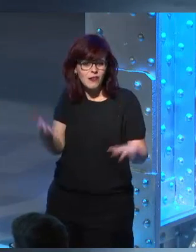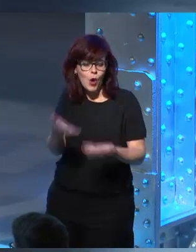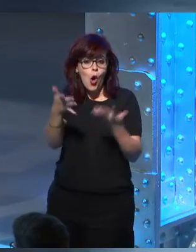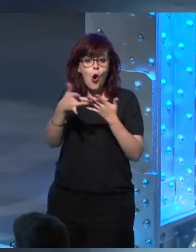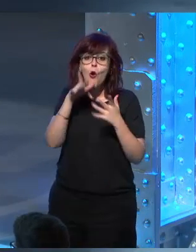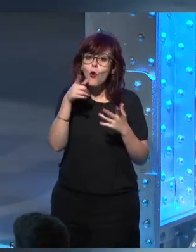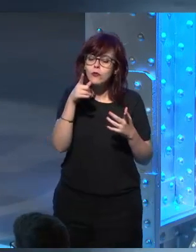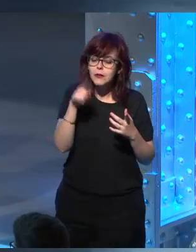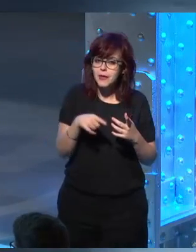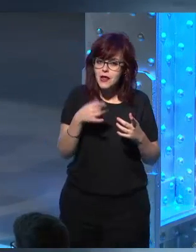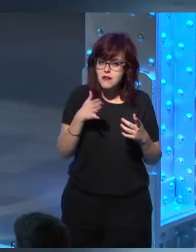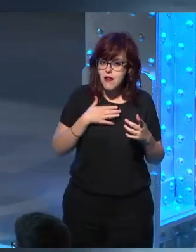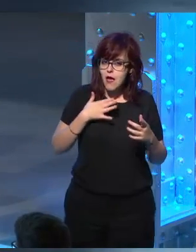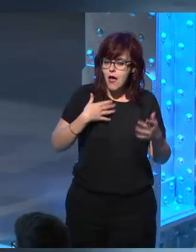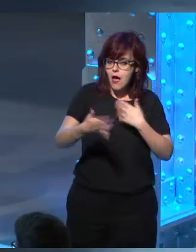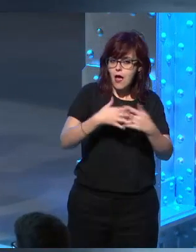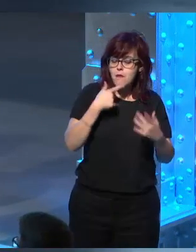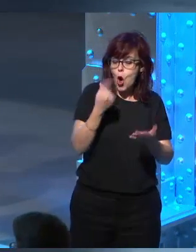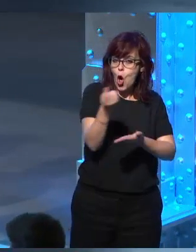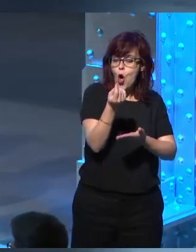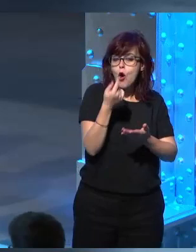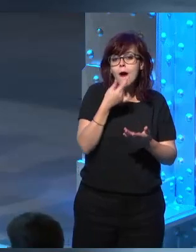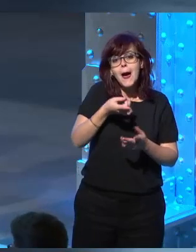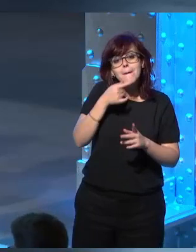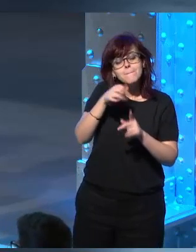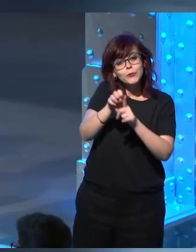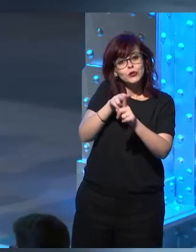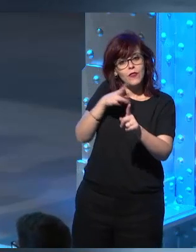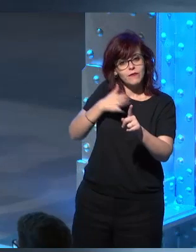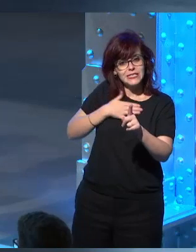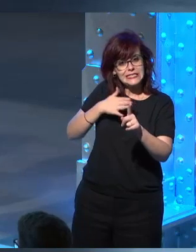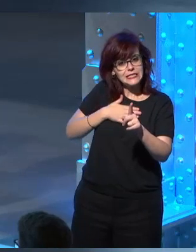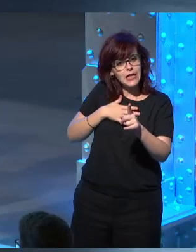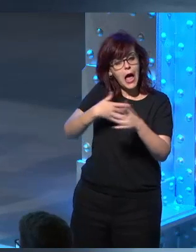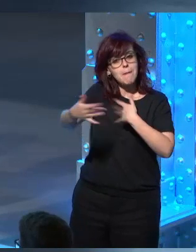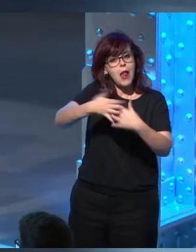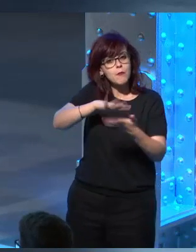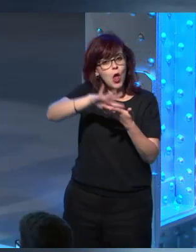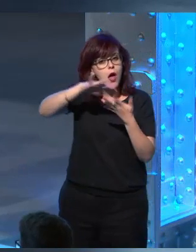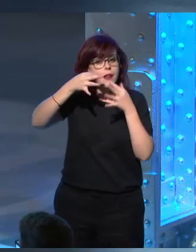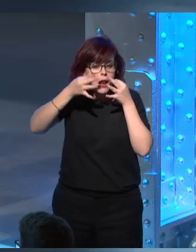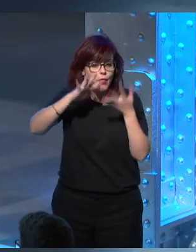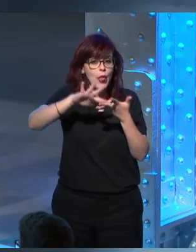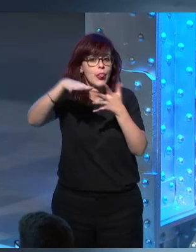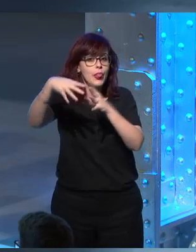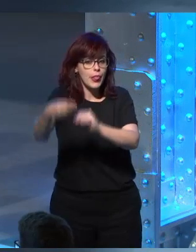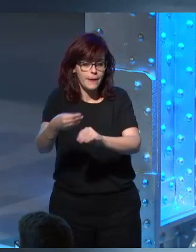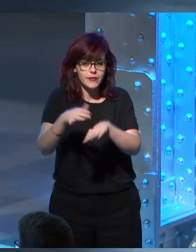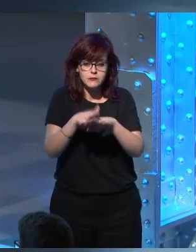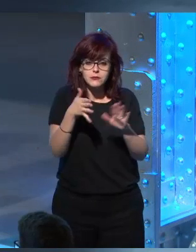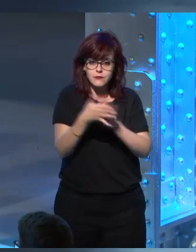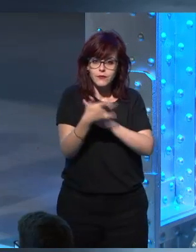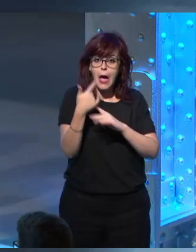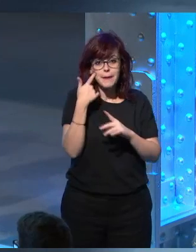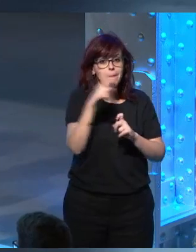visión de la realidad manipule o contamine lo que estás contando. Es efectivamente, más bien la segunda opción. Acabamos de ver un ejemplo de simplificar la